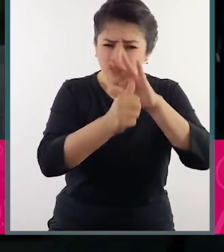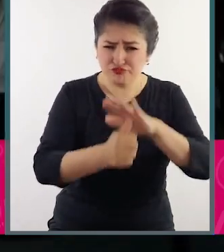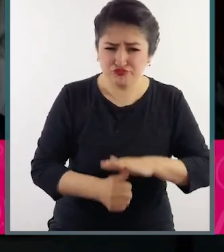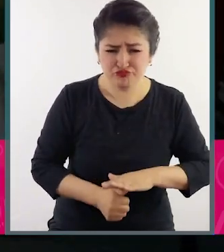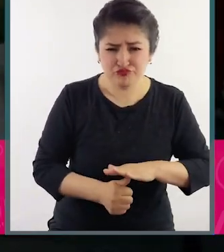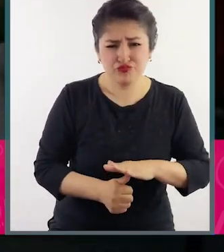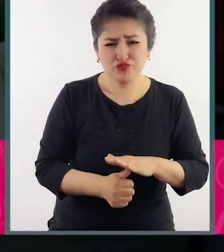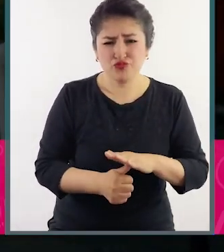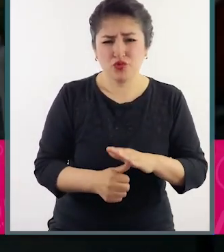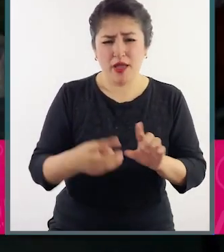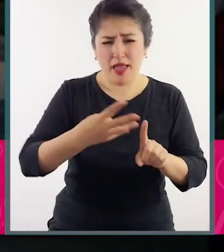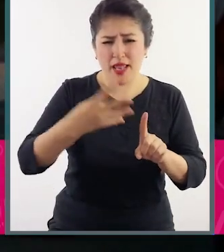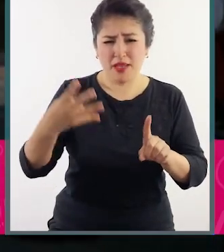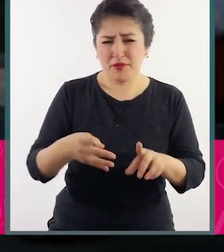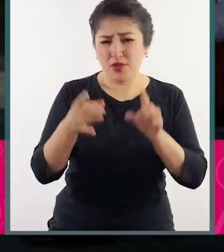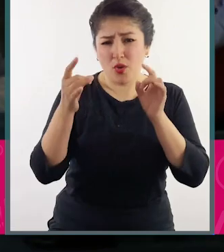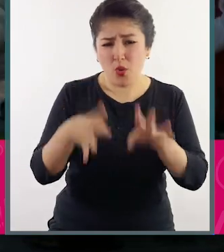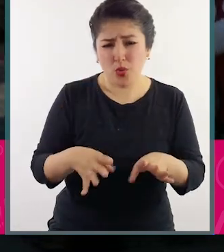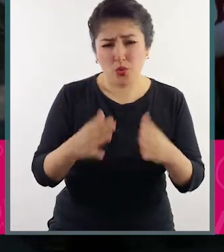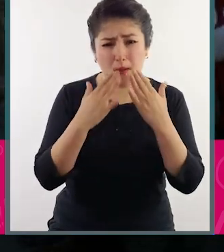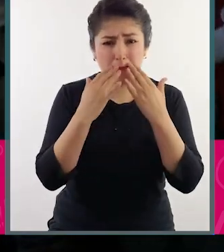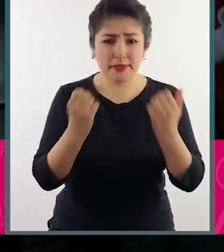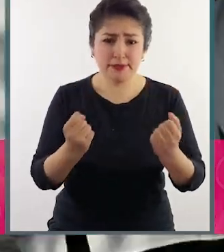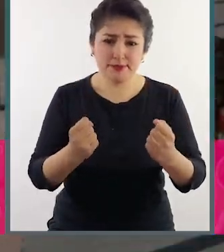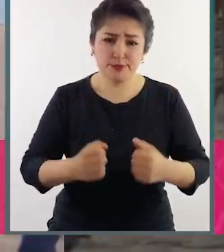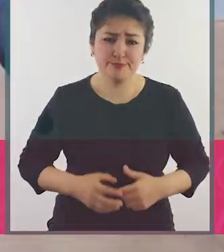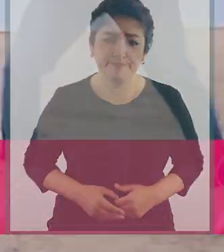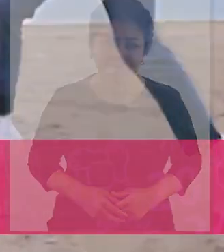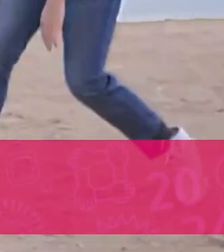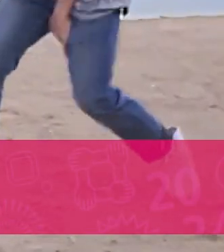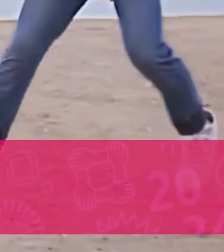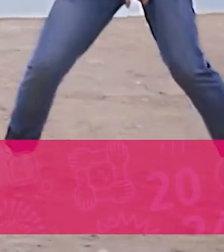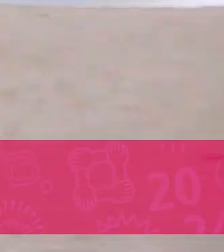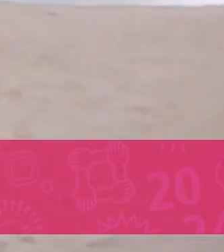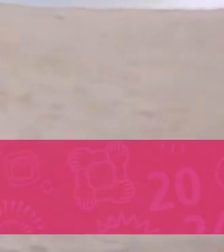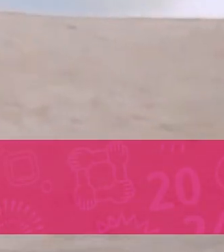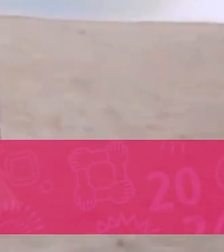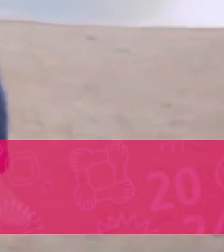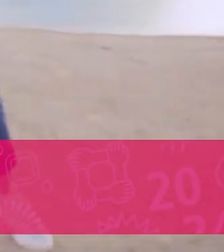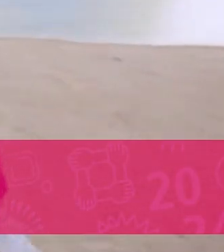discriminación racial, la homofobia y el machismo.